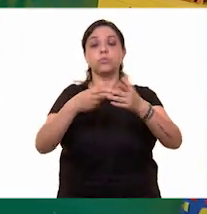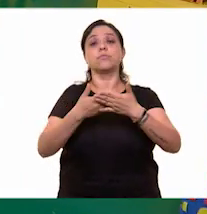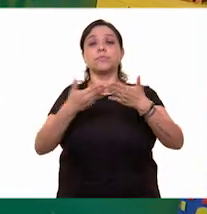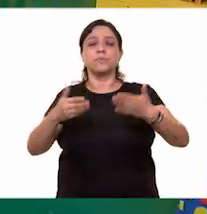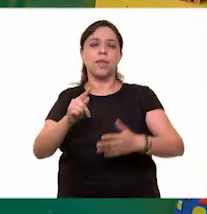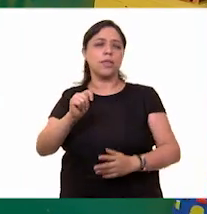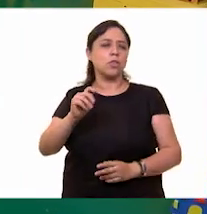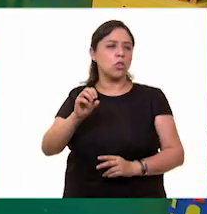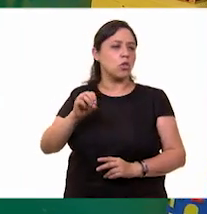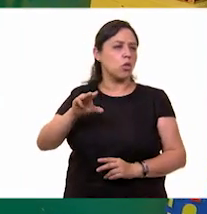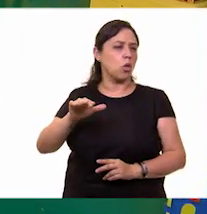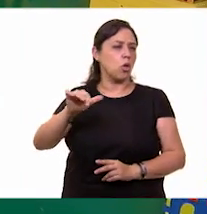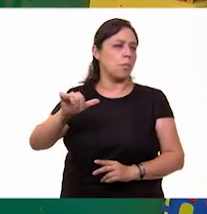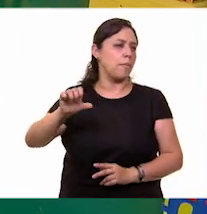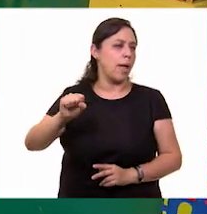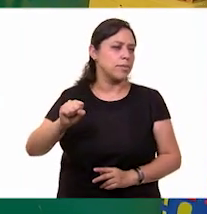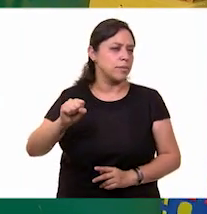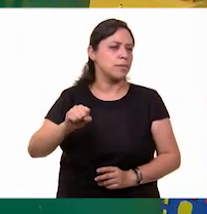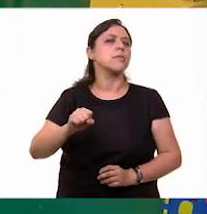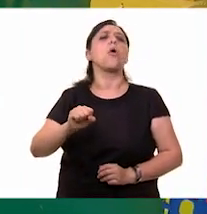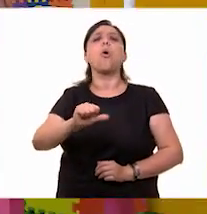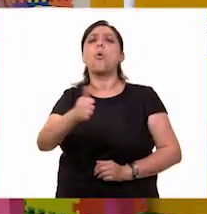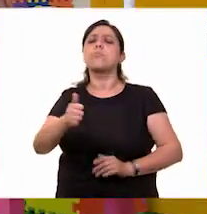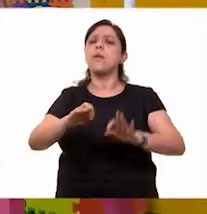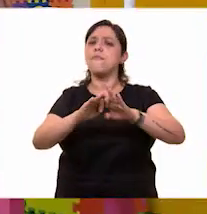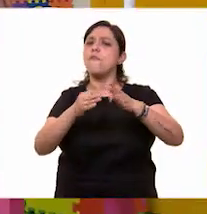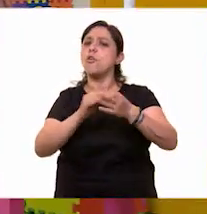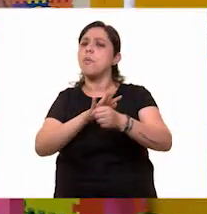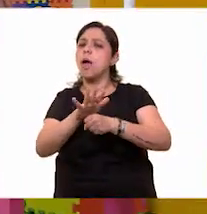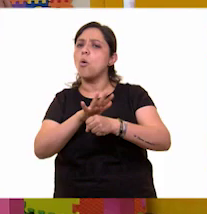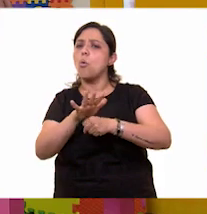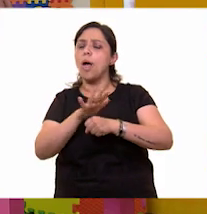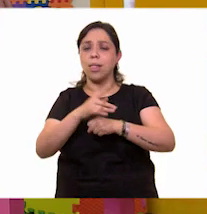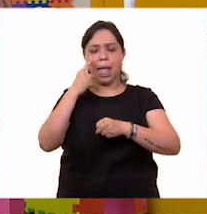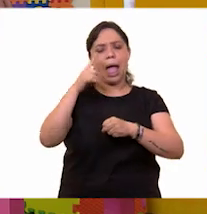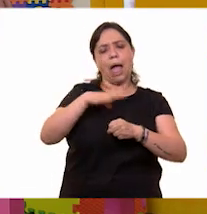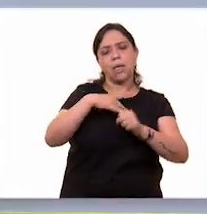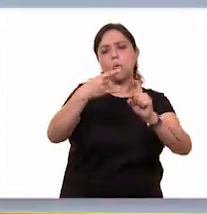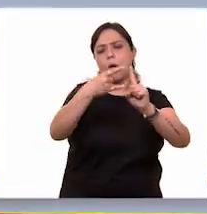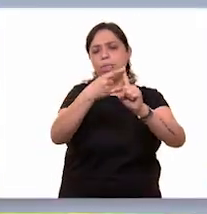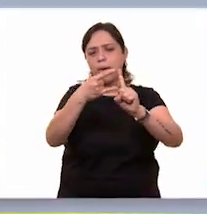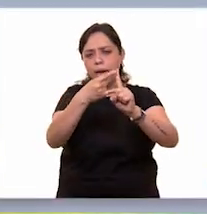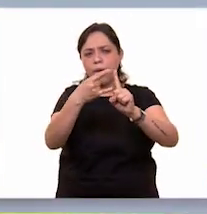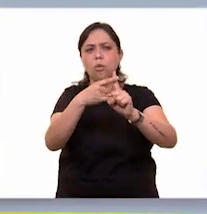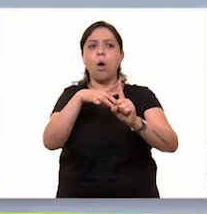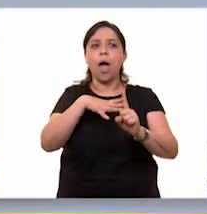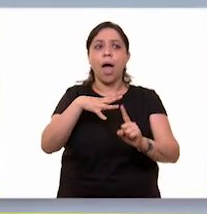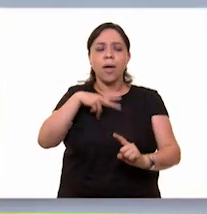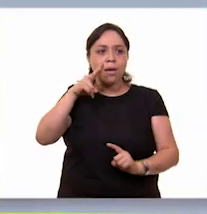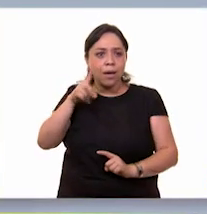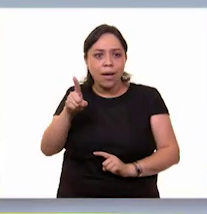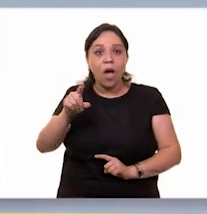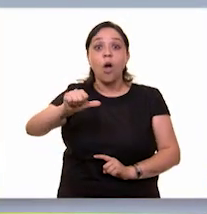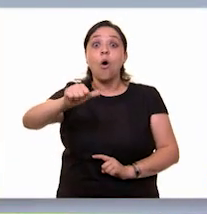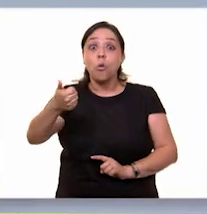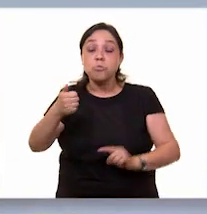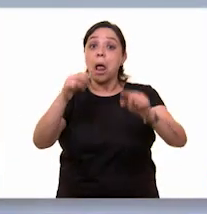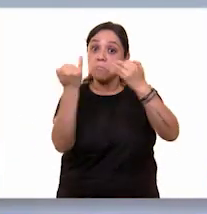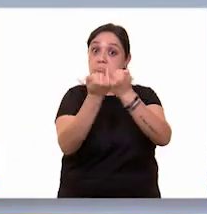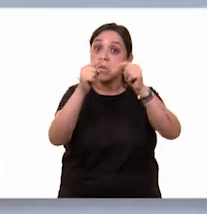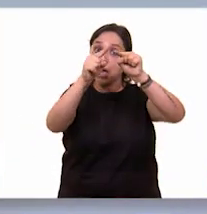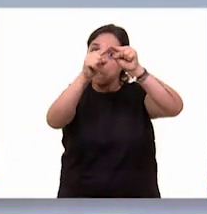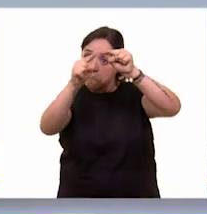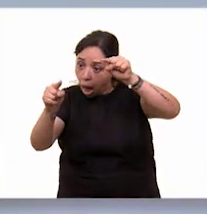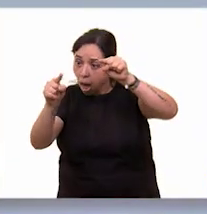otras figuras de lados rectos utilizó? A ver, ya tenemos el cuadrado. Aquí encontramos otra figura de lados rectos.